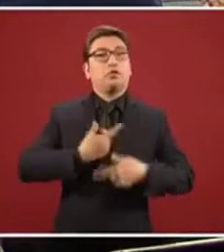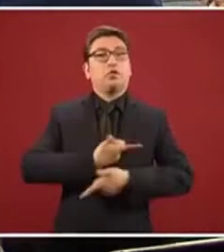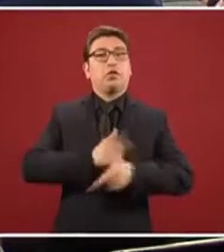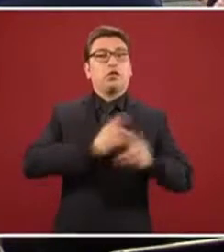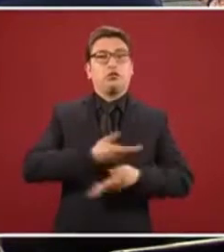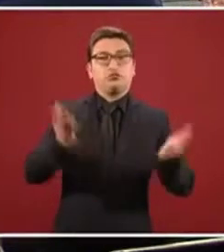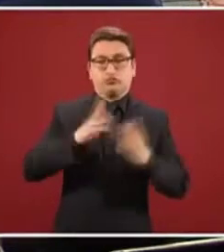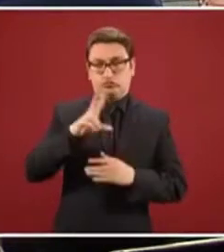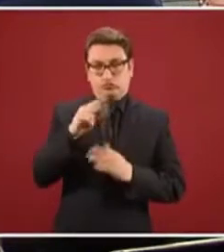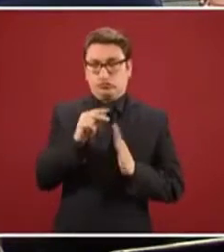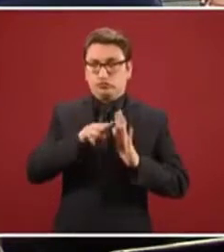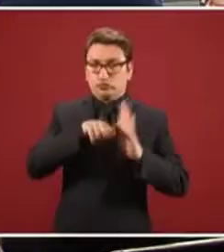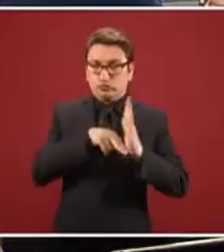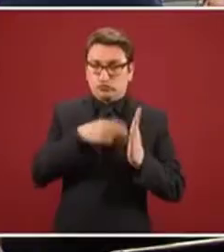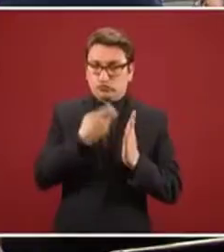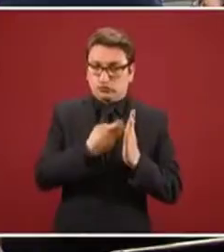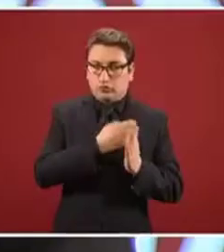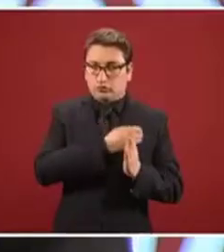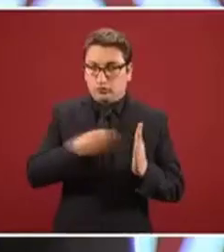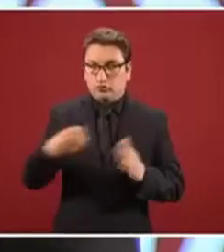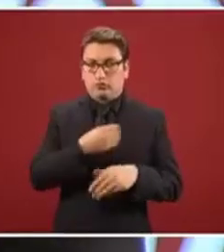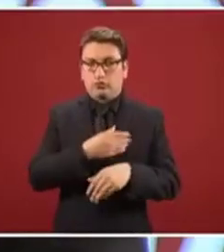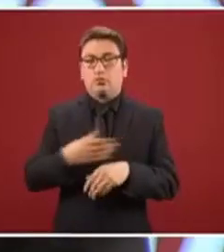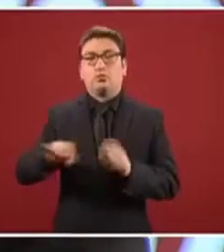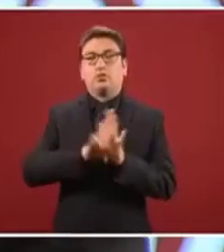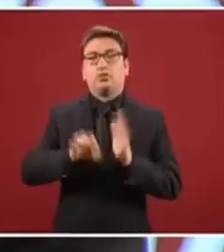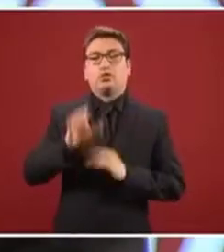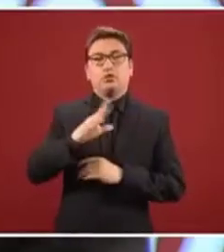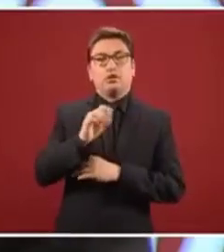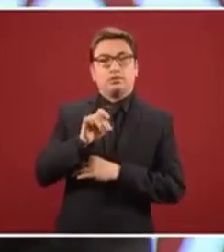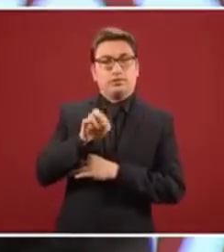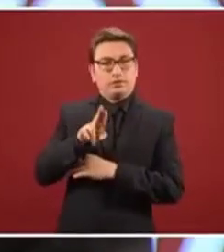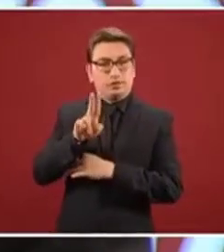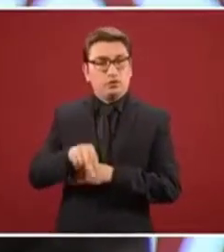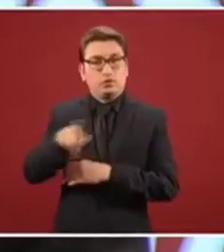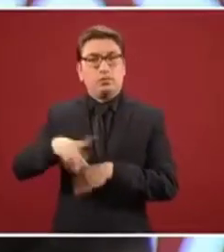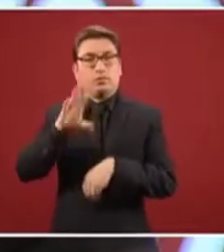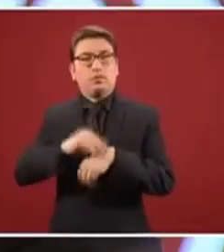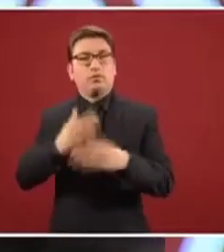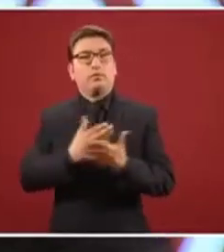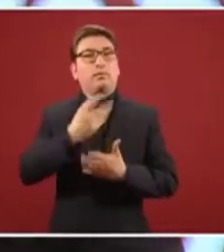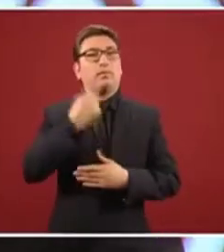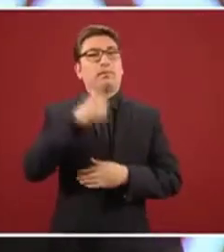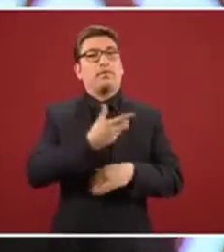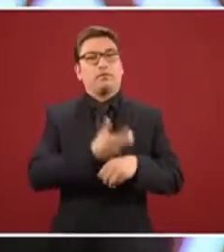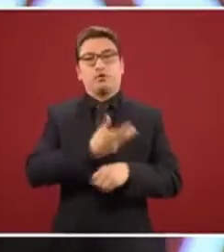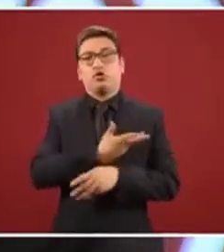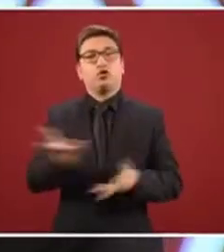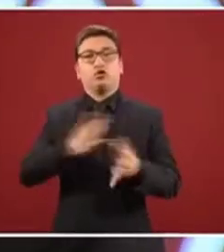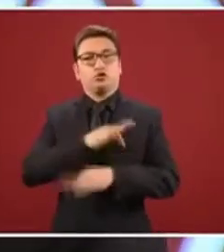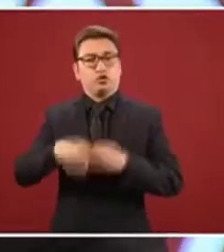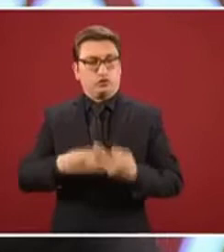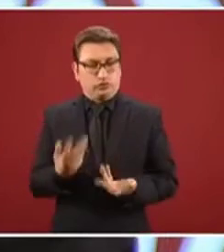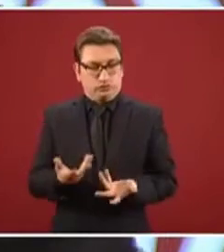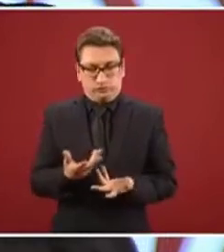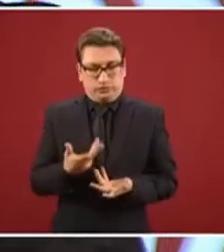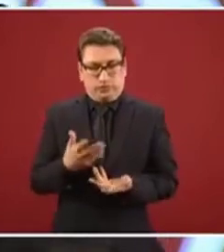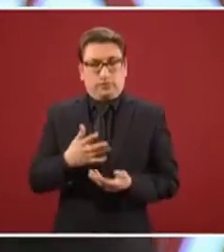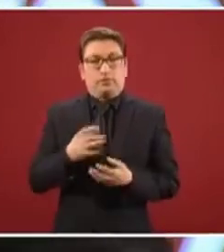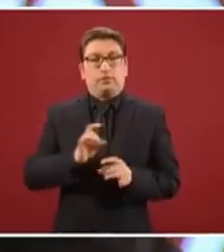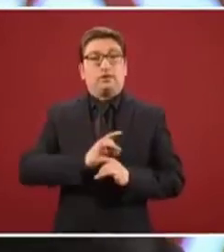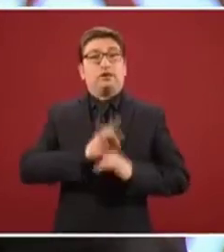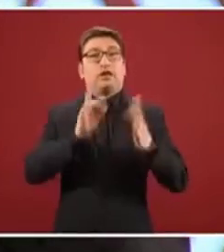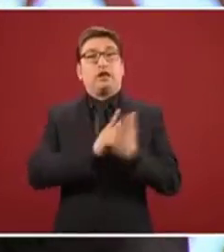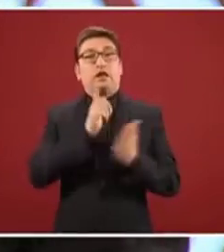tiene que haber ciertas normas. Entonces, Camerún, por ejemplo, quería que le diéramos salvoconducto a Estados Unidos a todos, como una excepción a la